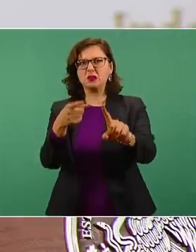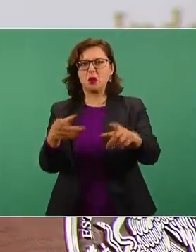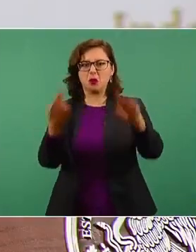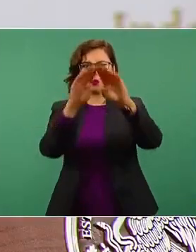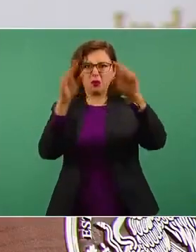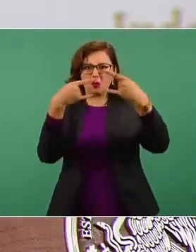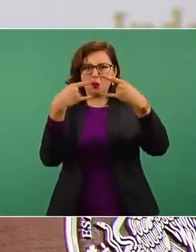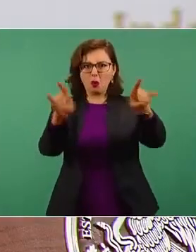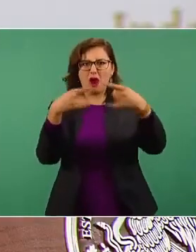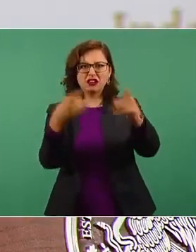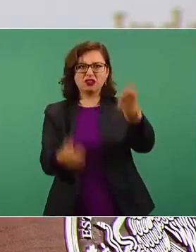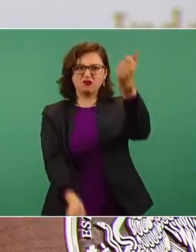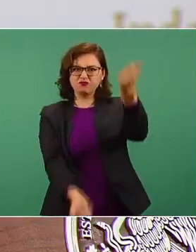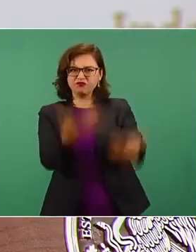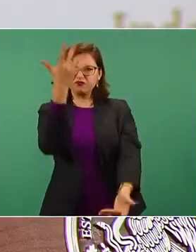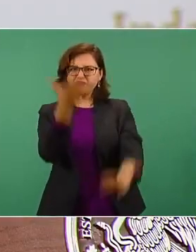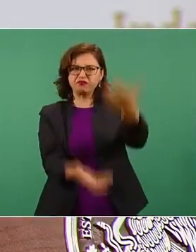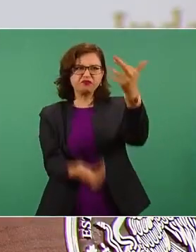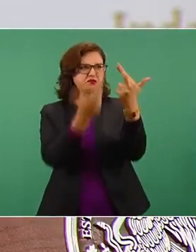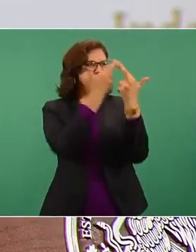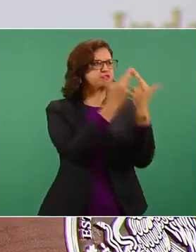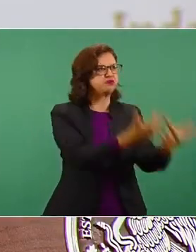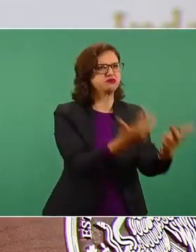y vandalizar,